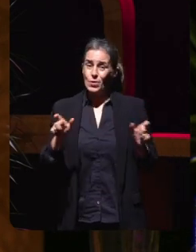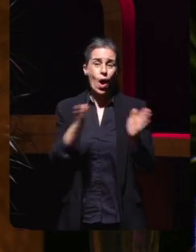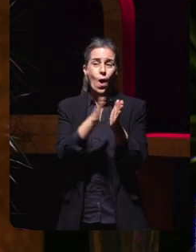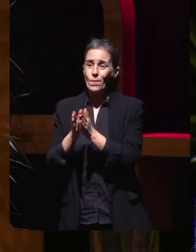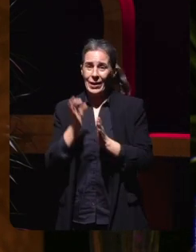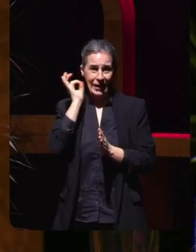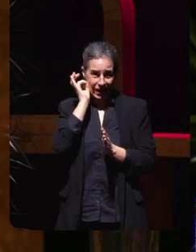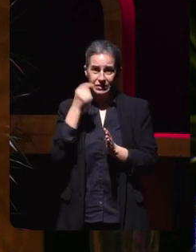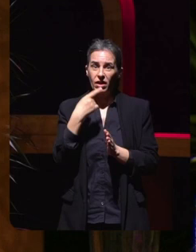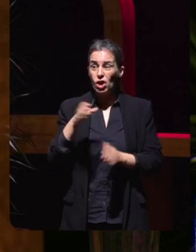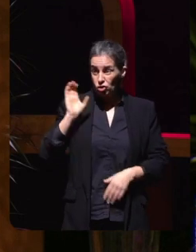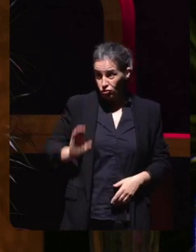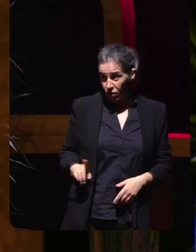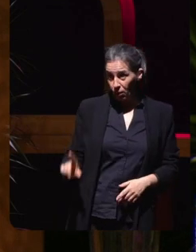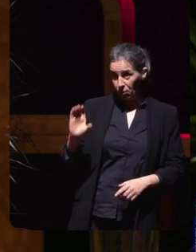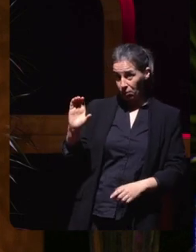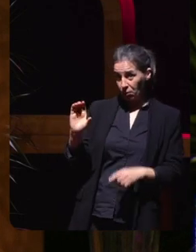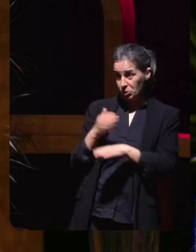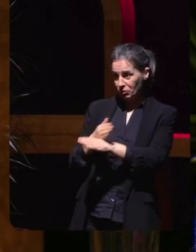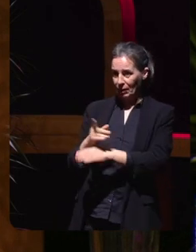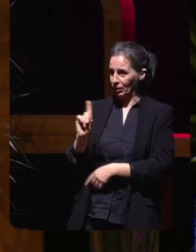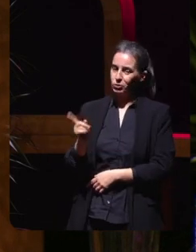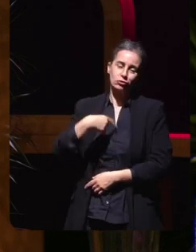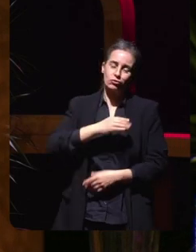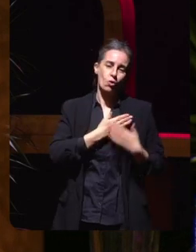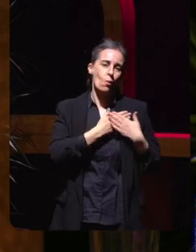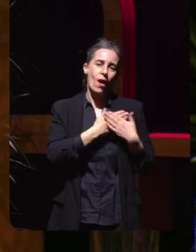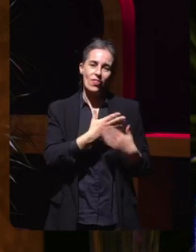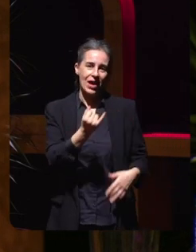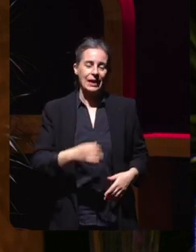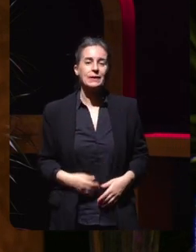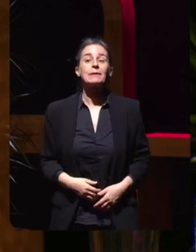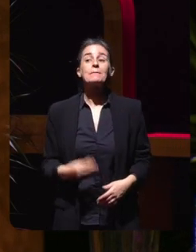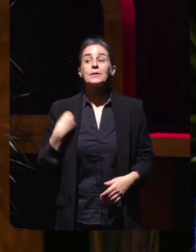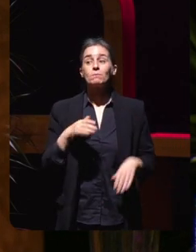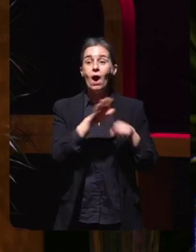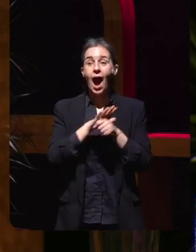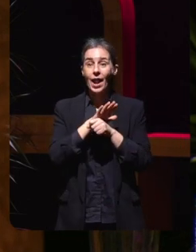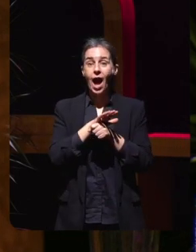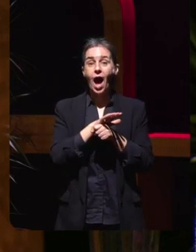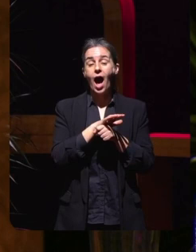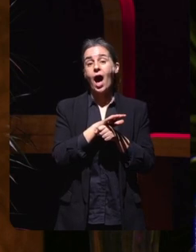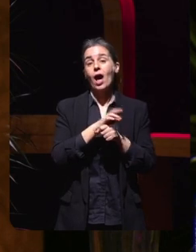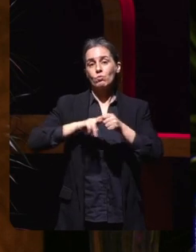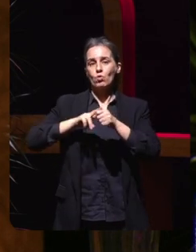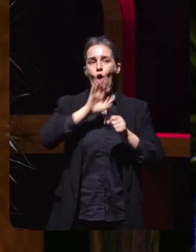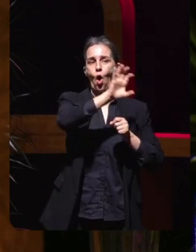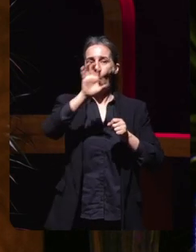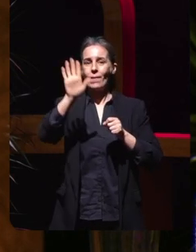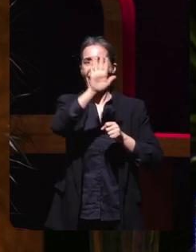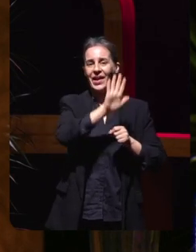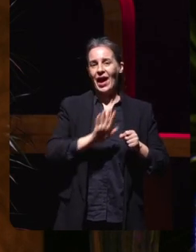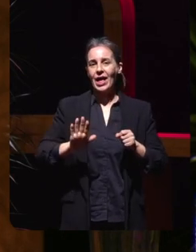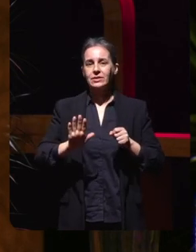completamente vocacional sobre todo en un área como era de comarcas que osea eres hornalista